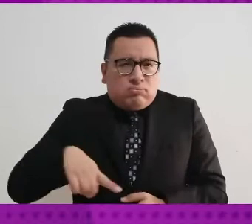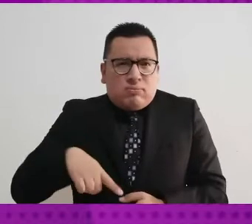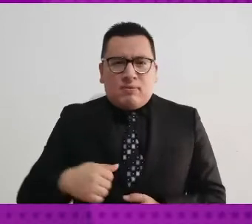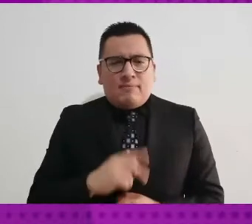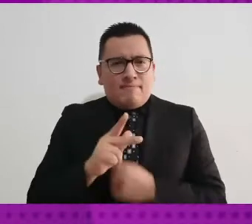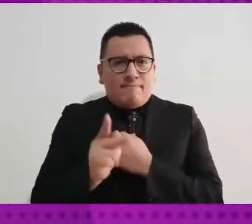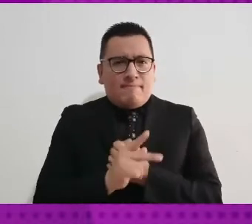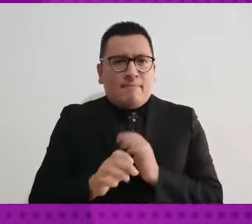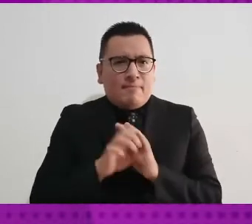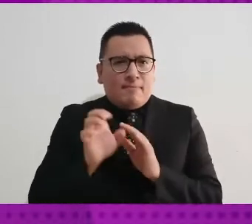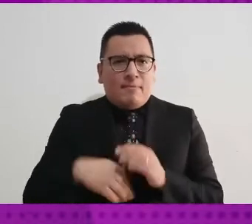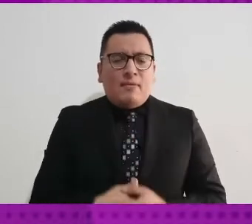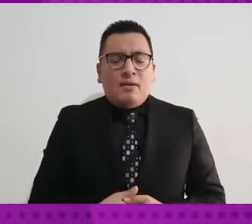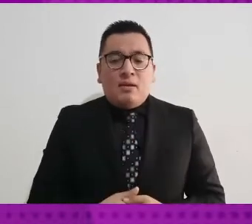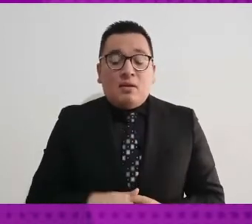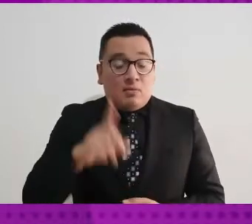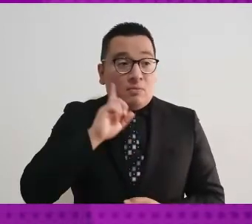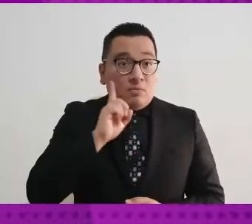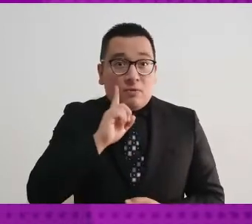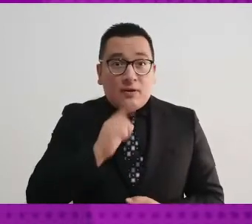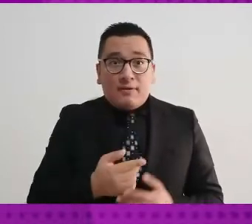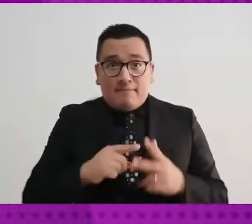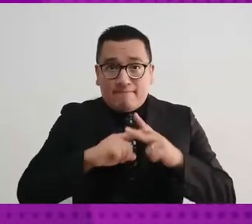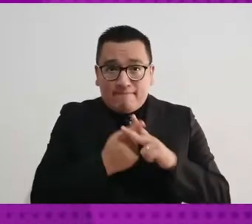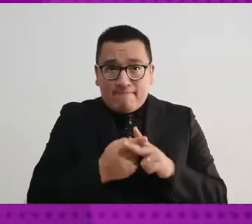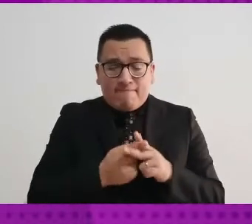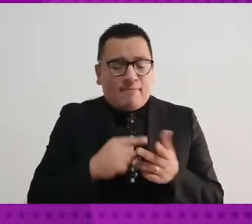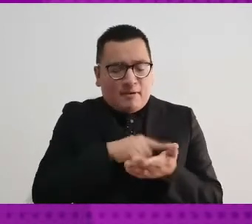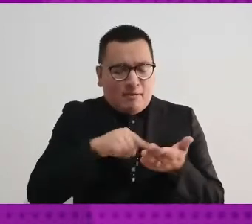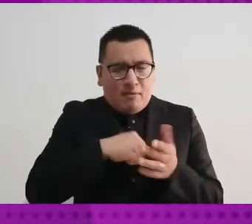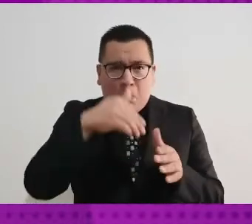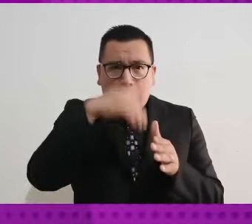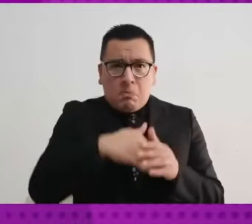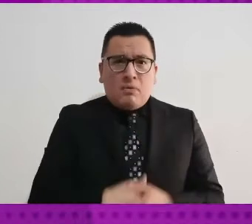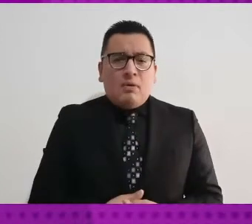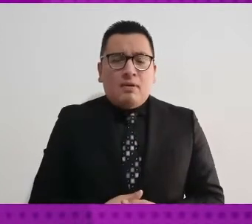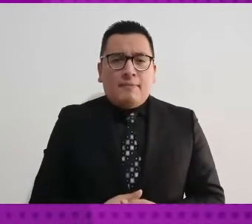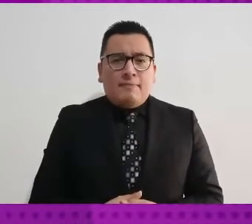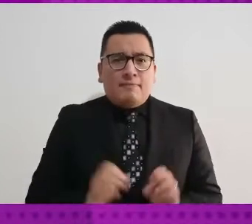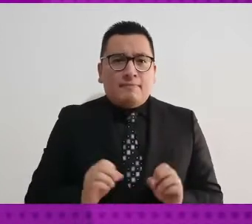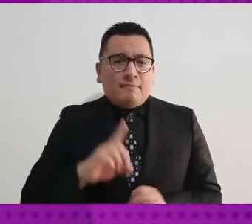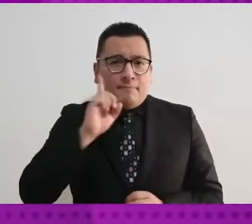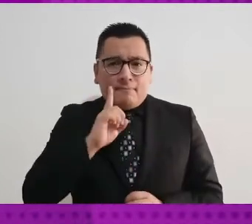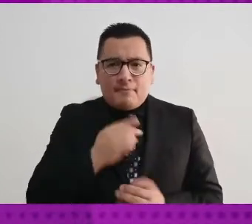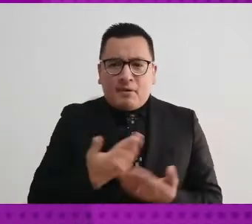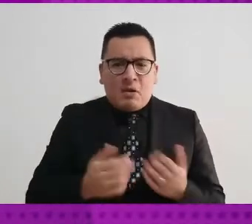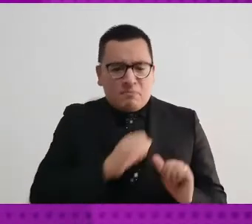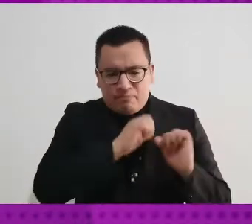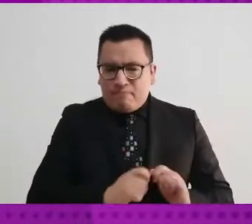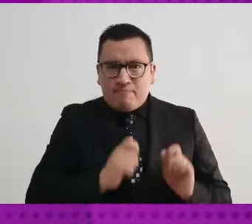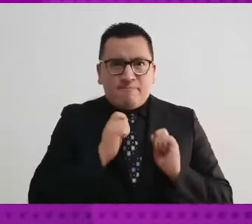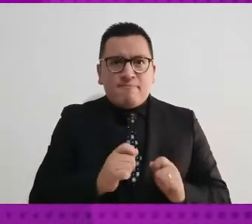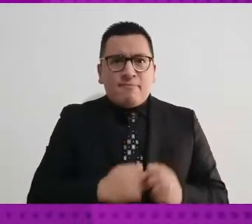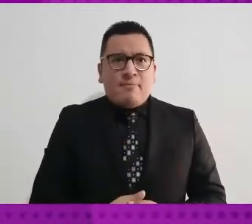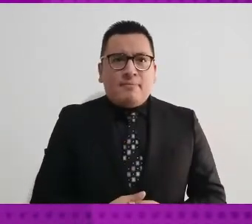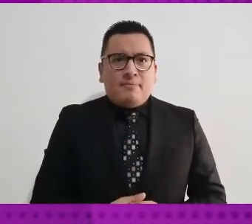país, como lo es el arribo de las mujeres a las elecciones, a participar, el arribo de las mujeres al espacio público, donde